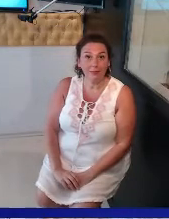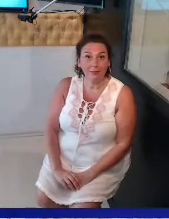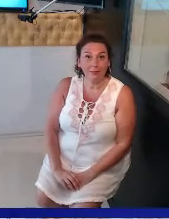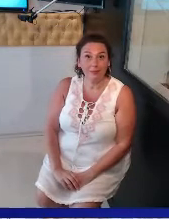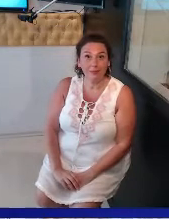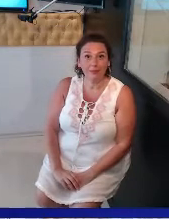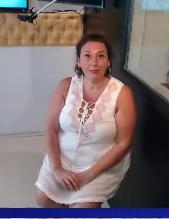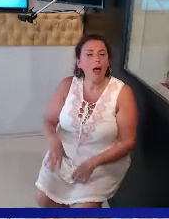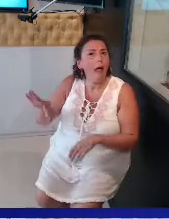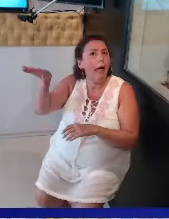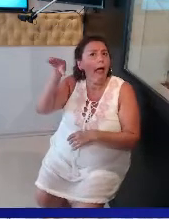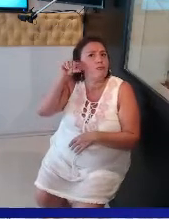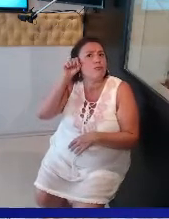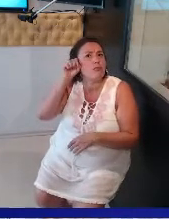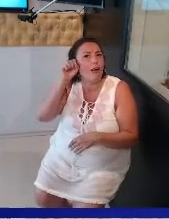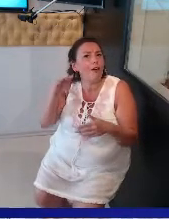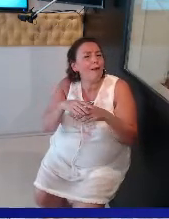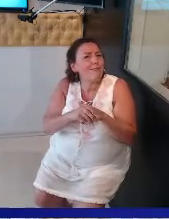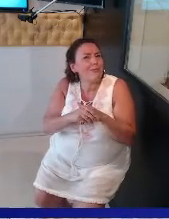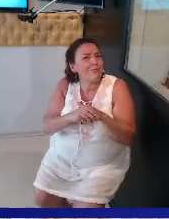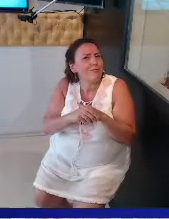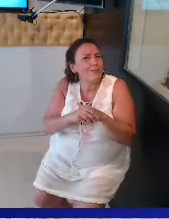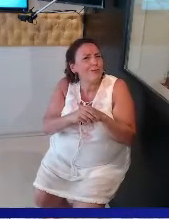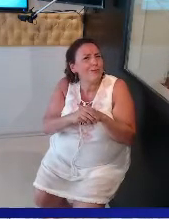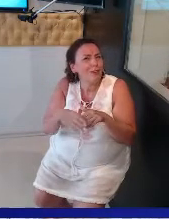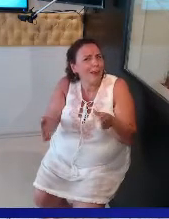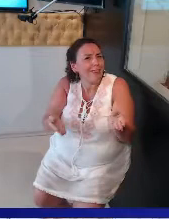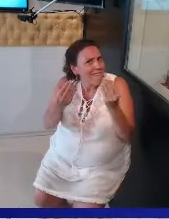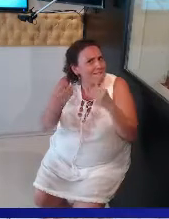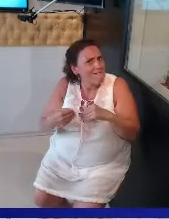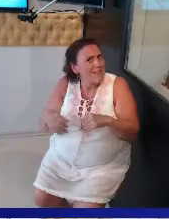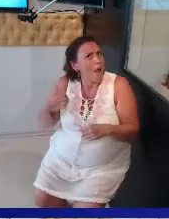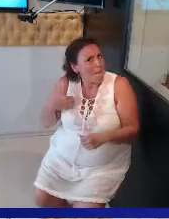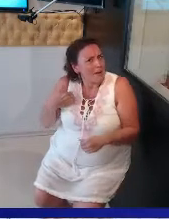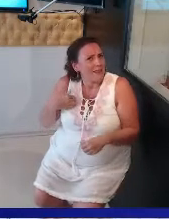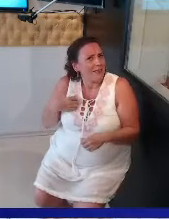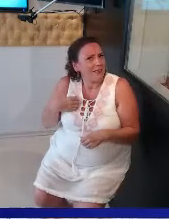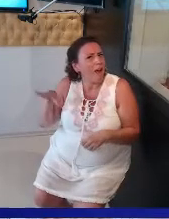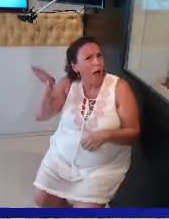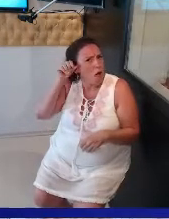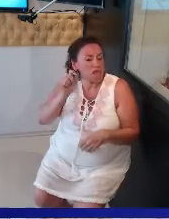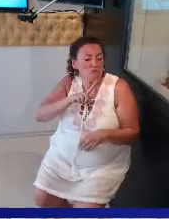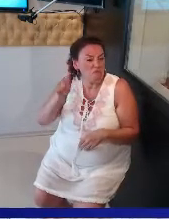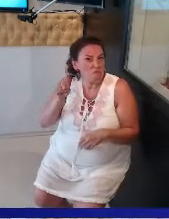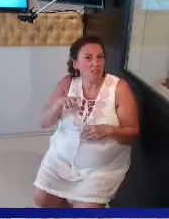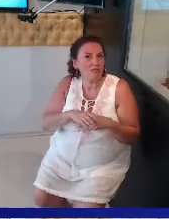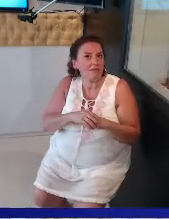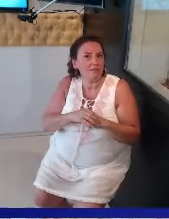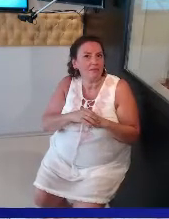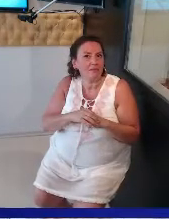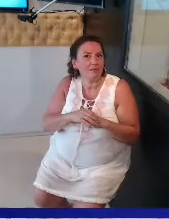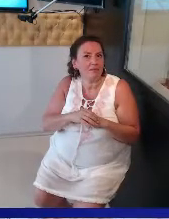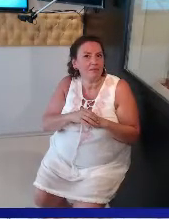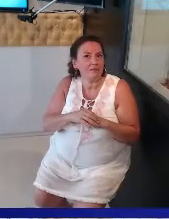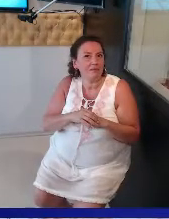Bien. ¿Escuchó algo de los amistosos que se vienen para Argentina o algo de eso? Nada, está sin dato. Sí. Bueno, ¿y qué se nos